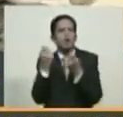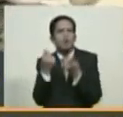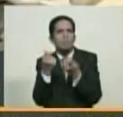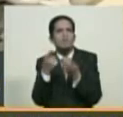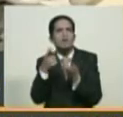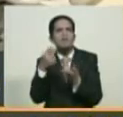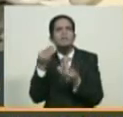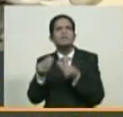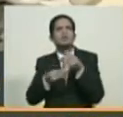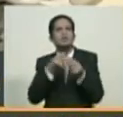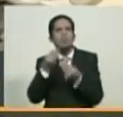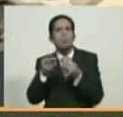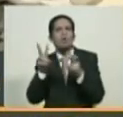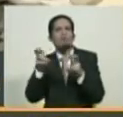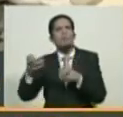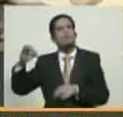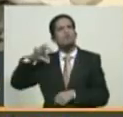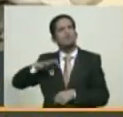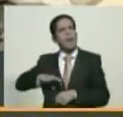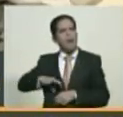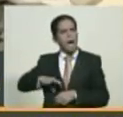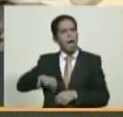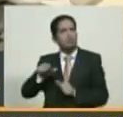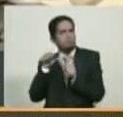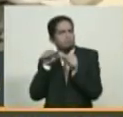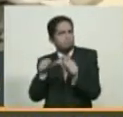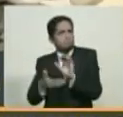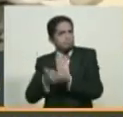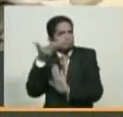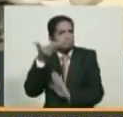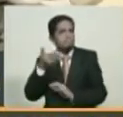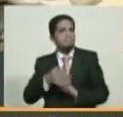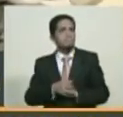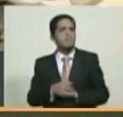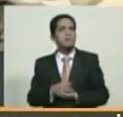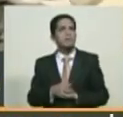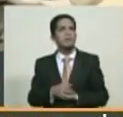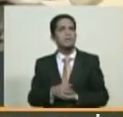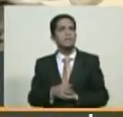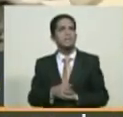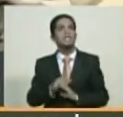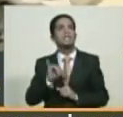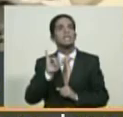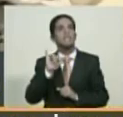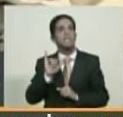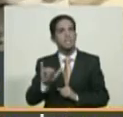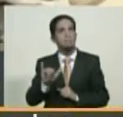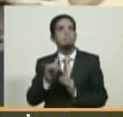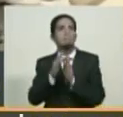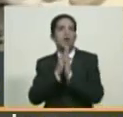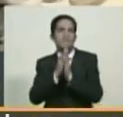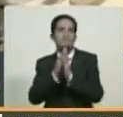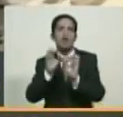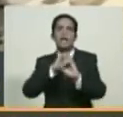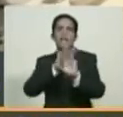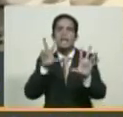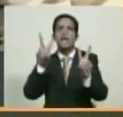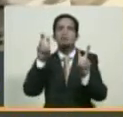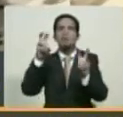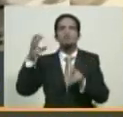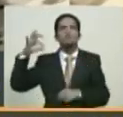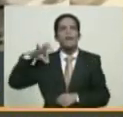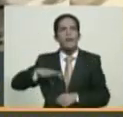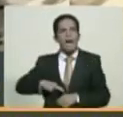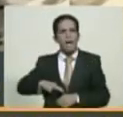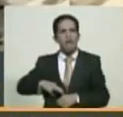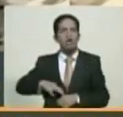va a hacer para que el nuevo salario no pierda valor. Y bueno, por supuesto, si se puede aclarar si el nuevo salario incluye el